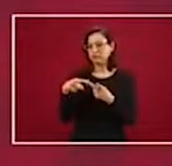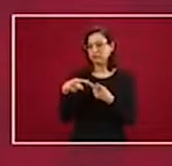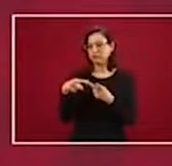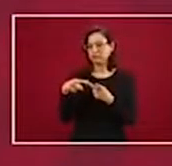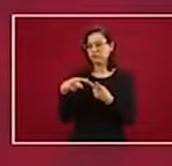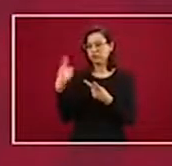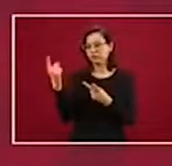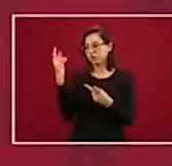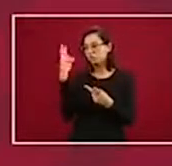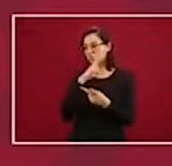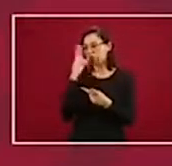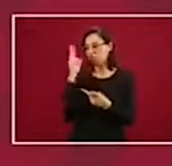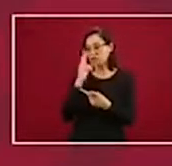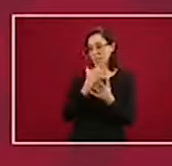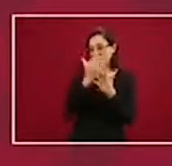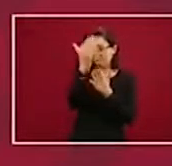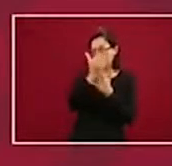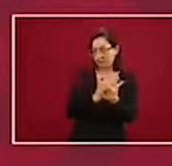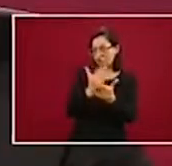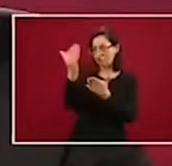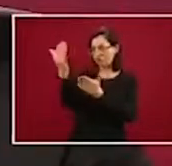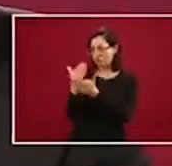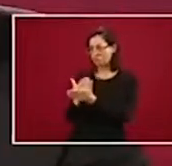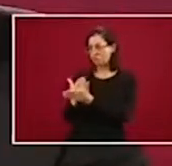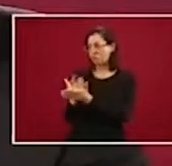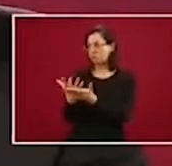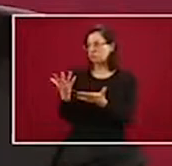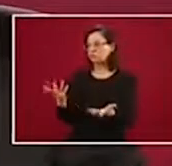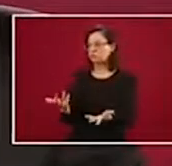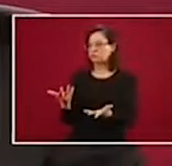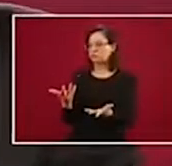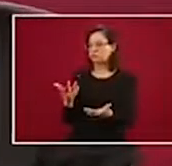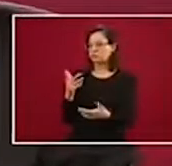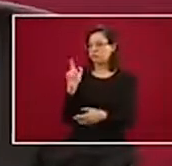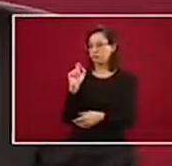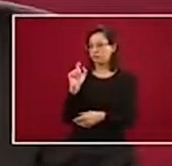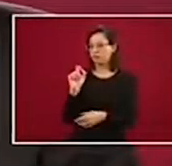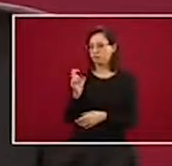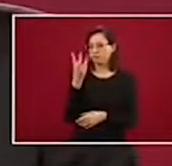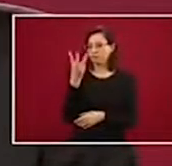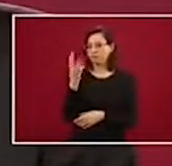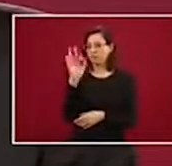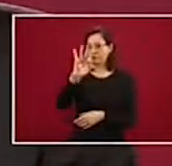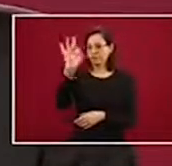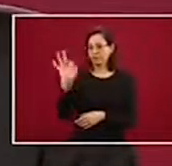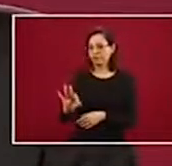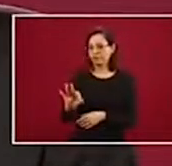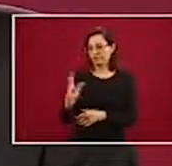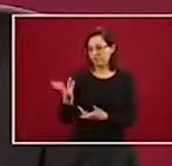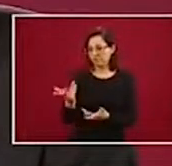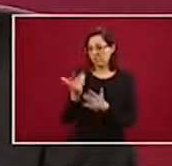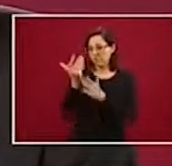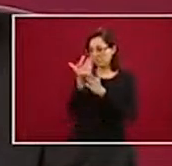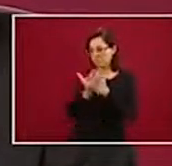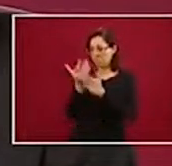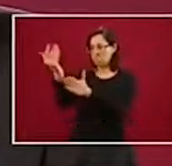rusia del orden del 23 por ciento de la producción